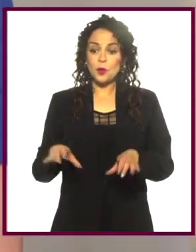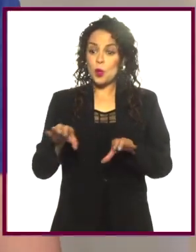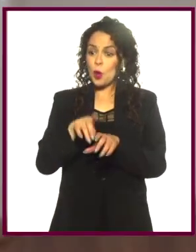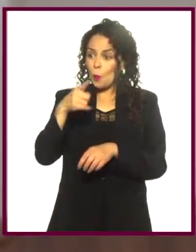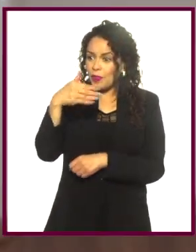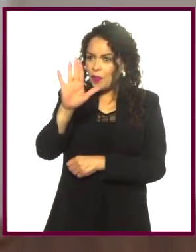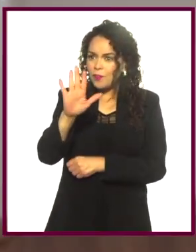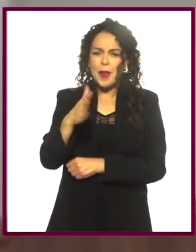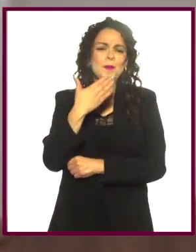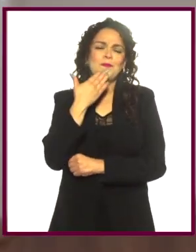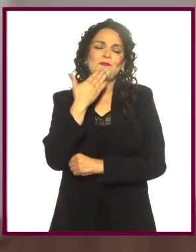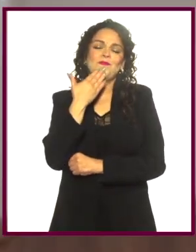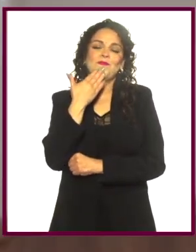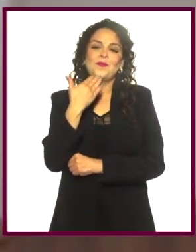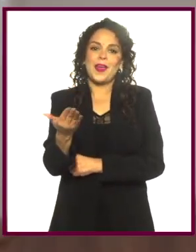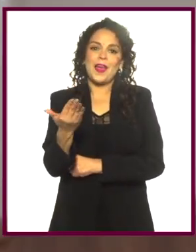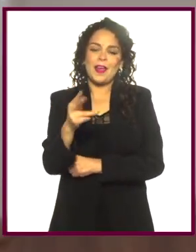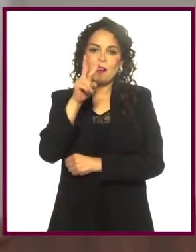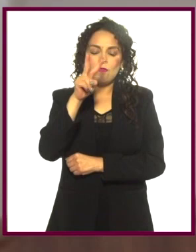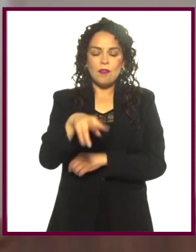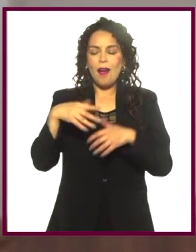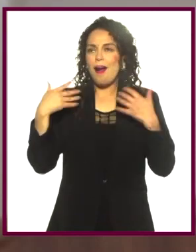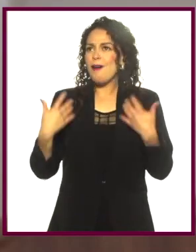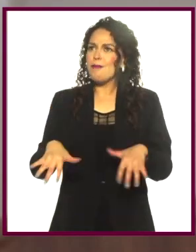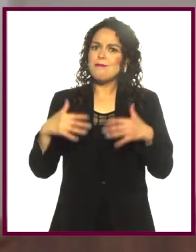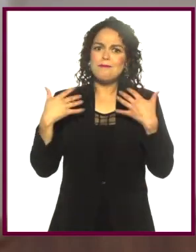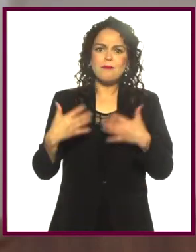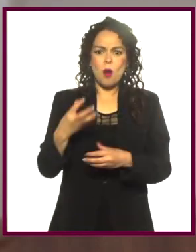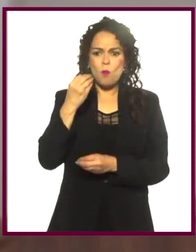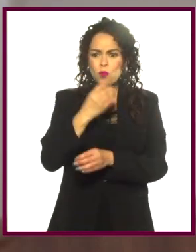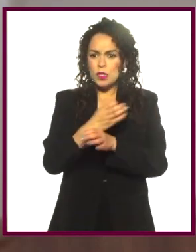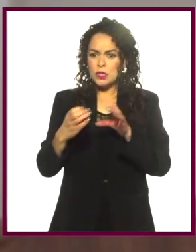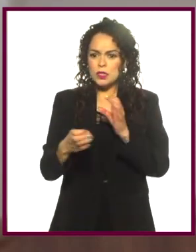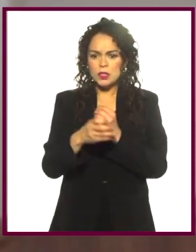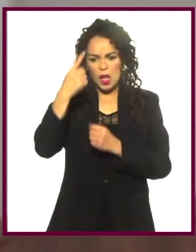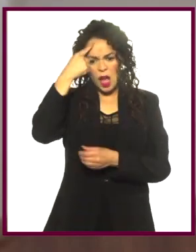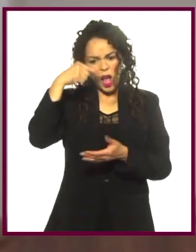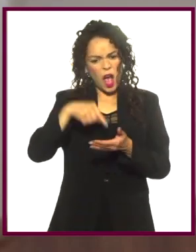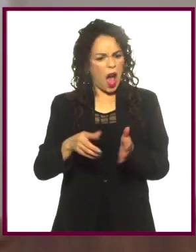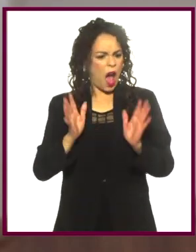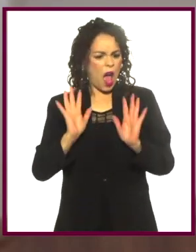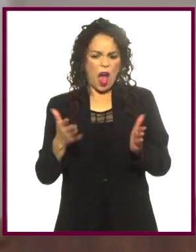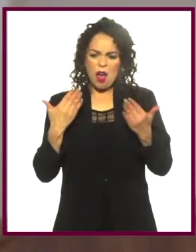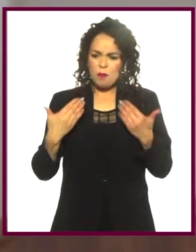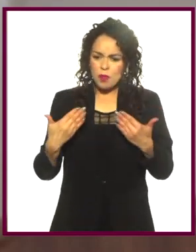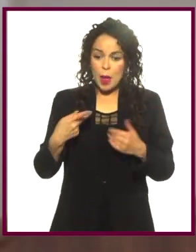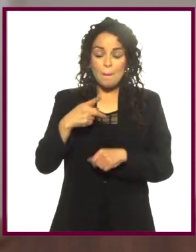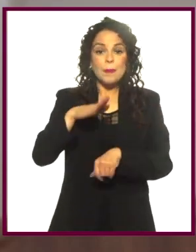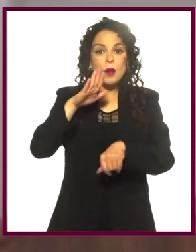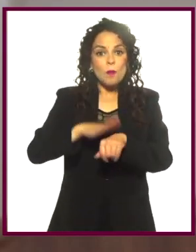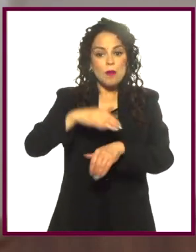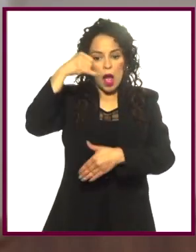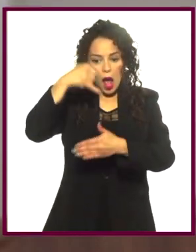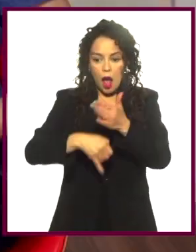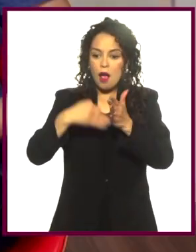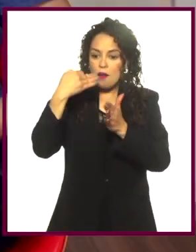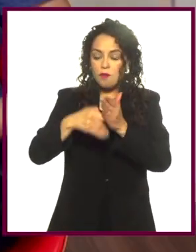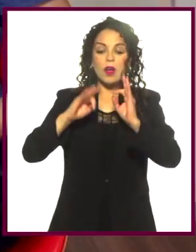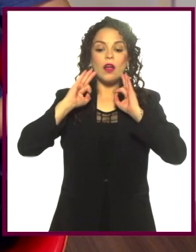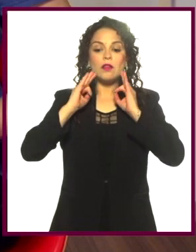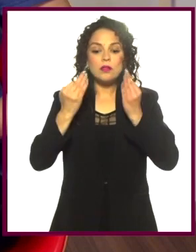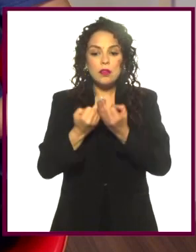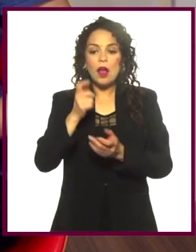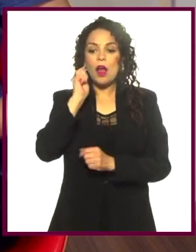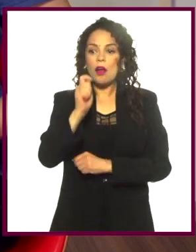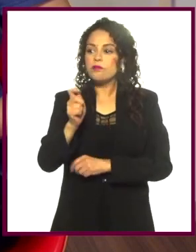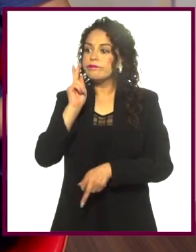¿Cómo te fue? Muy bien. Es increíble cómo damos por sentadas muchas cosas, pero no nos detenemos a pensar la forma y la intención